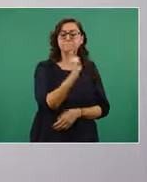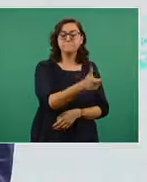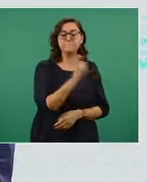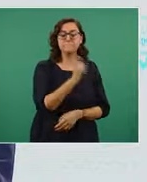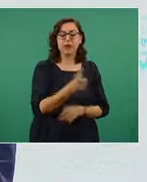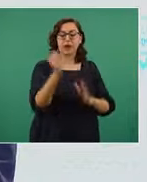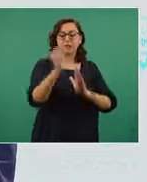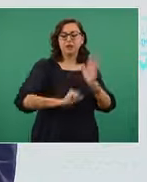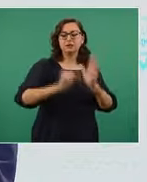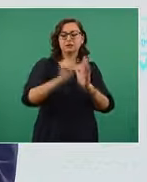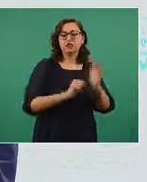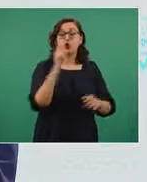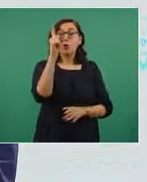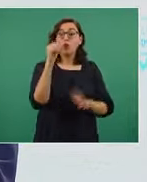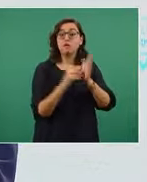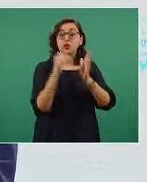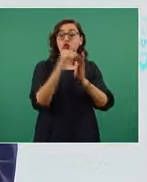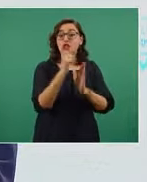mensuales